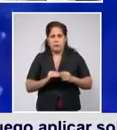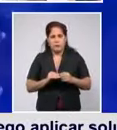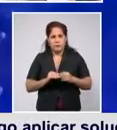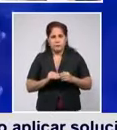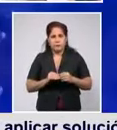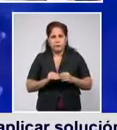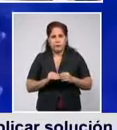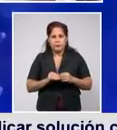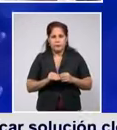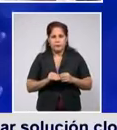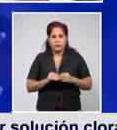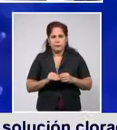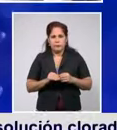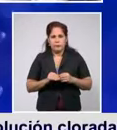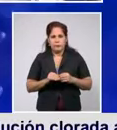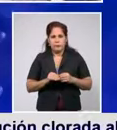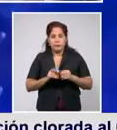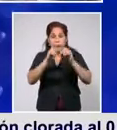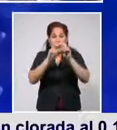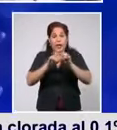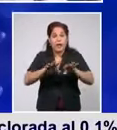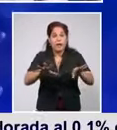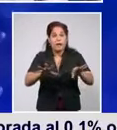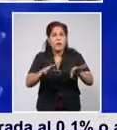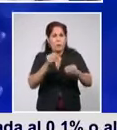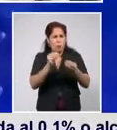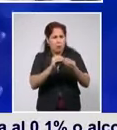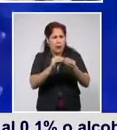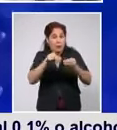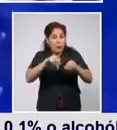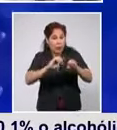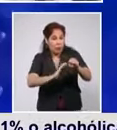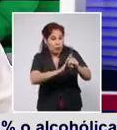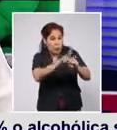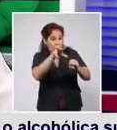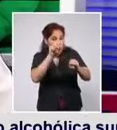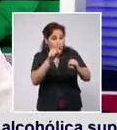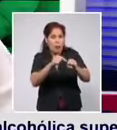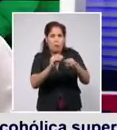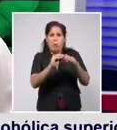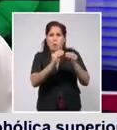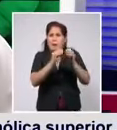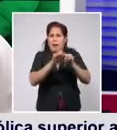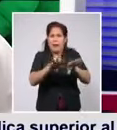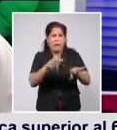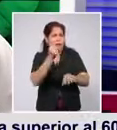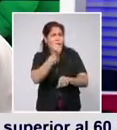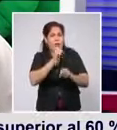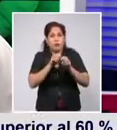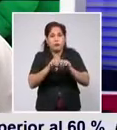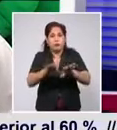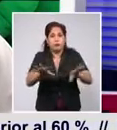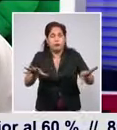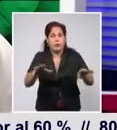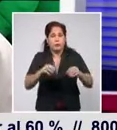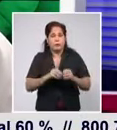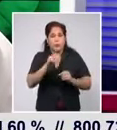estas nuevas cepas de los virus, valga la redundancia. De hecho, ayer en el mundo se diagnostican